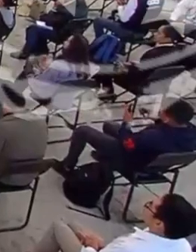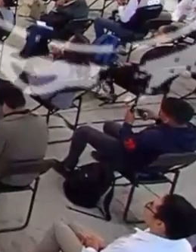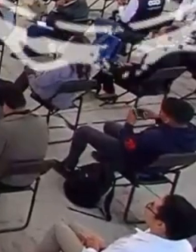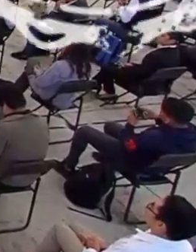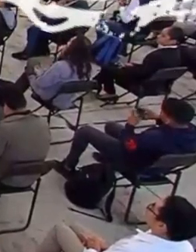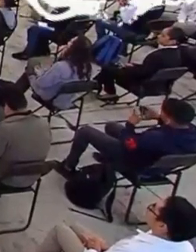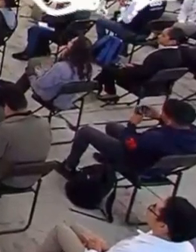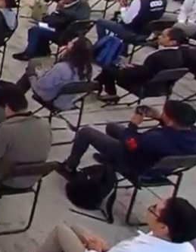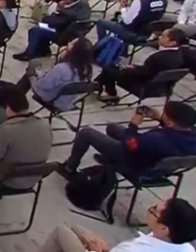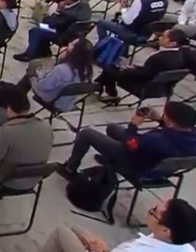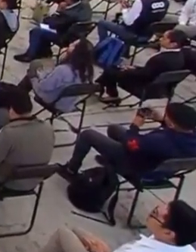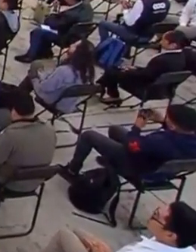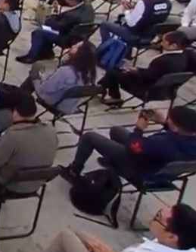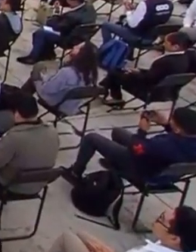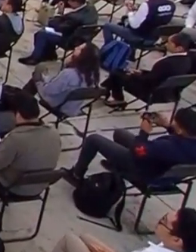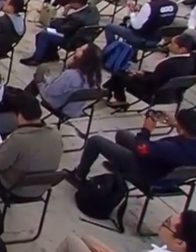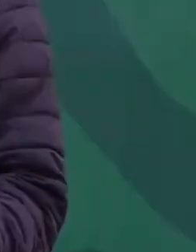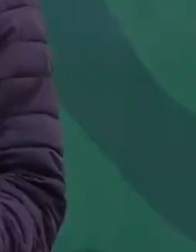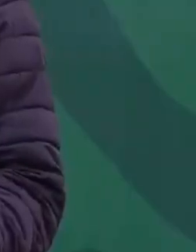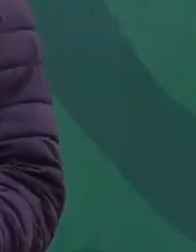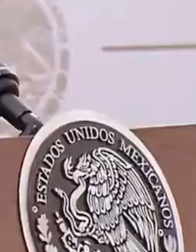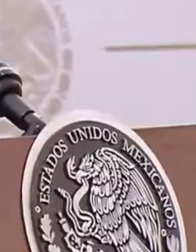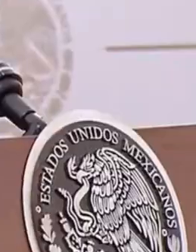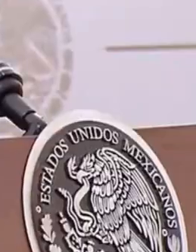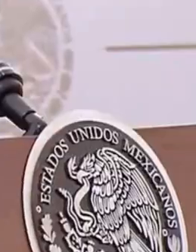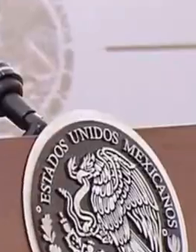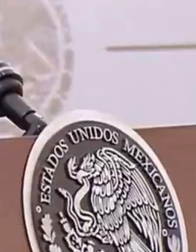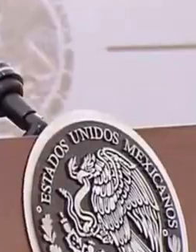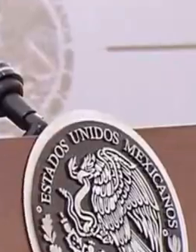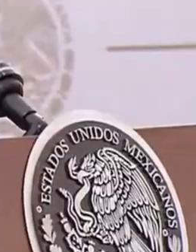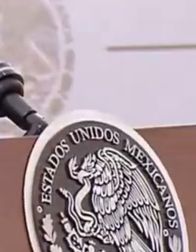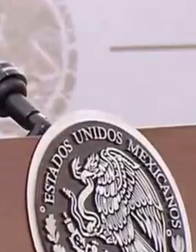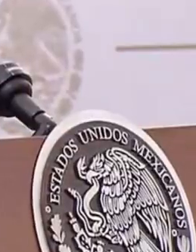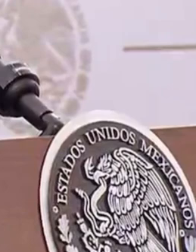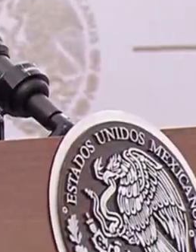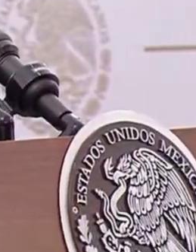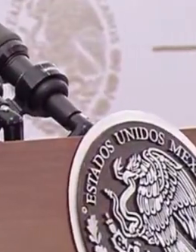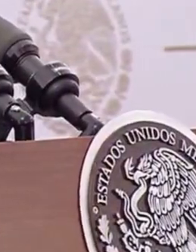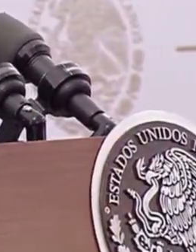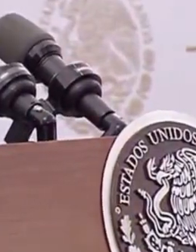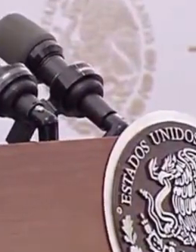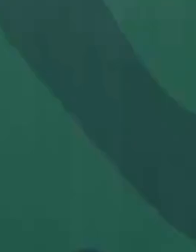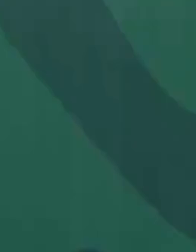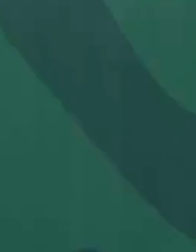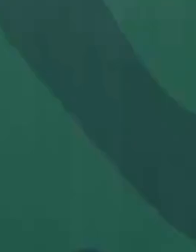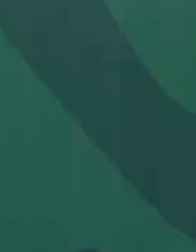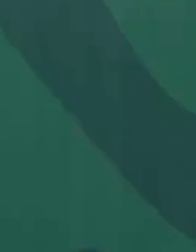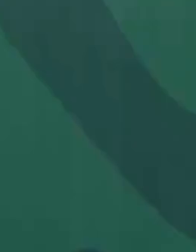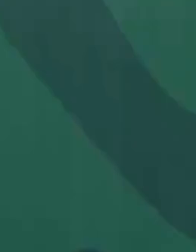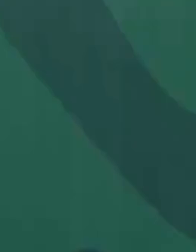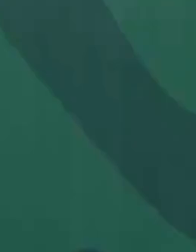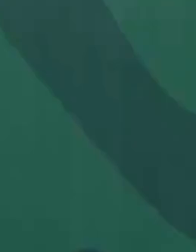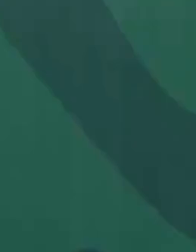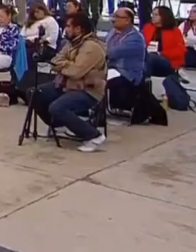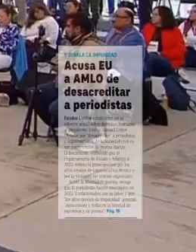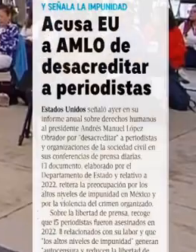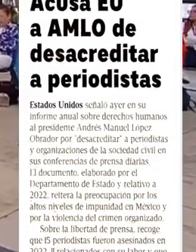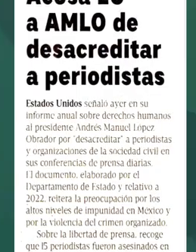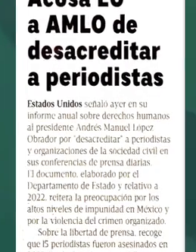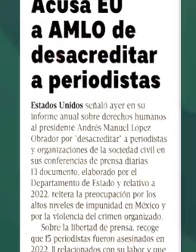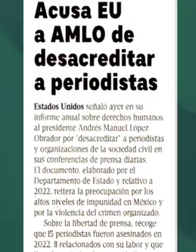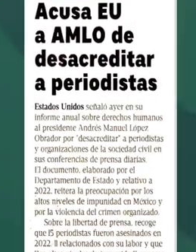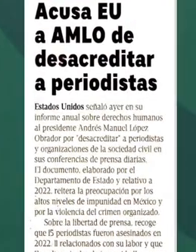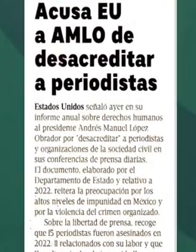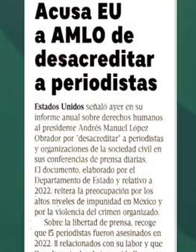Que no es cierto, que están mintiendo, que es pura politiquería, es su naturaleza. No quieren abandonar